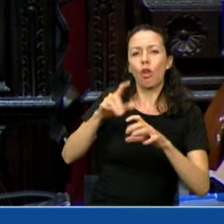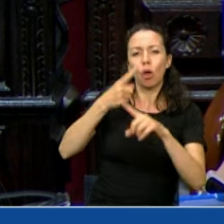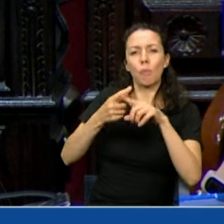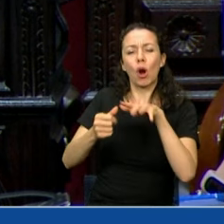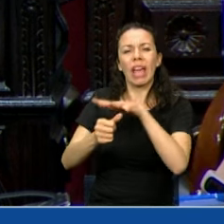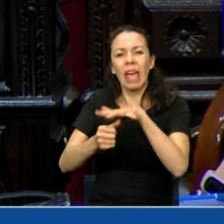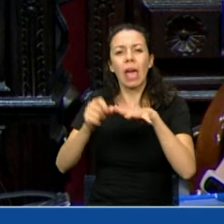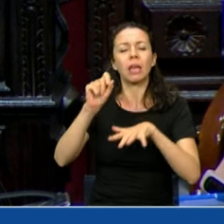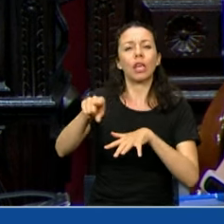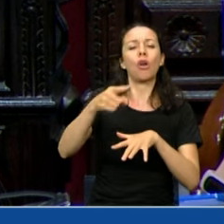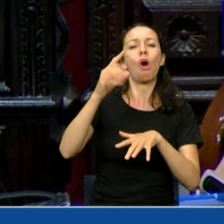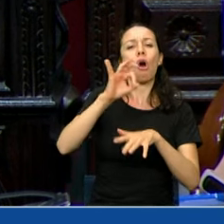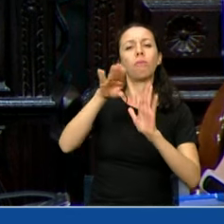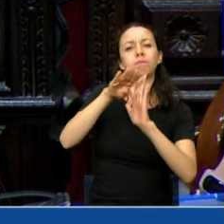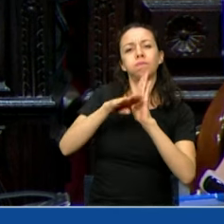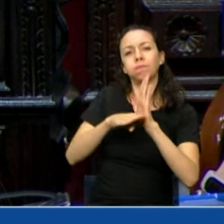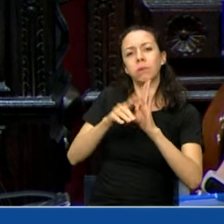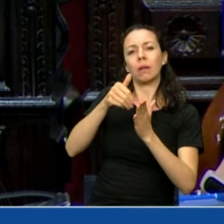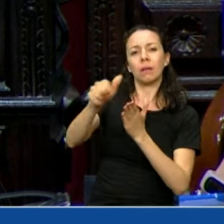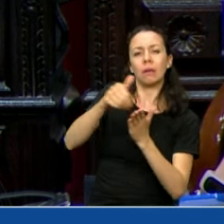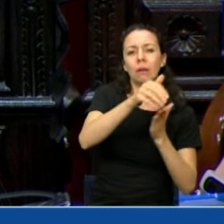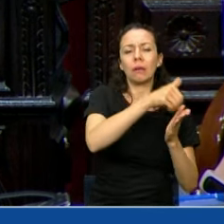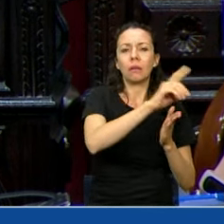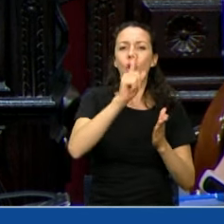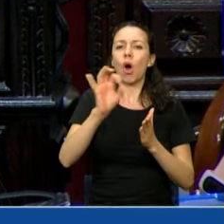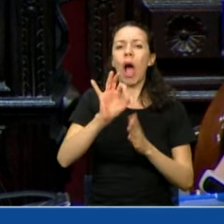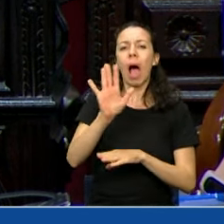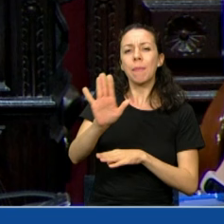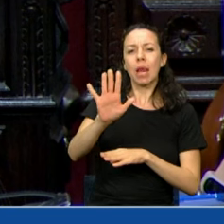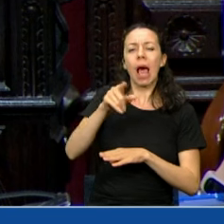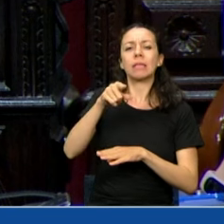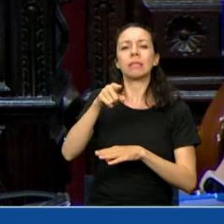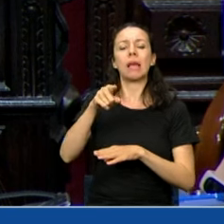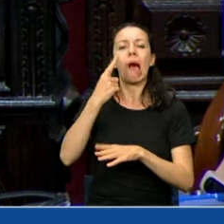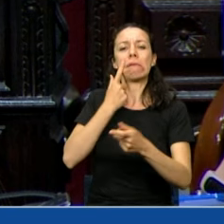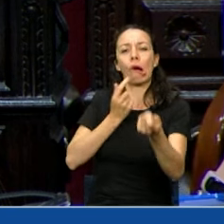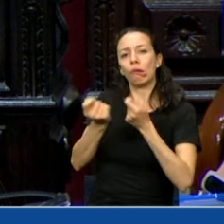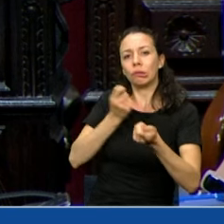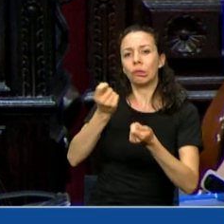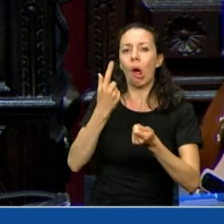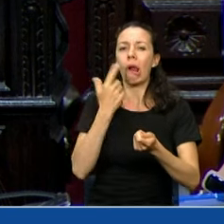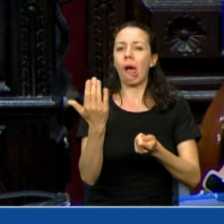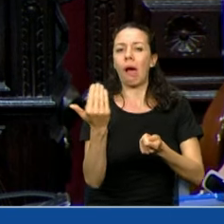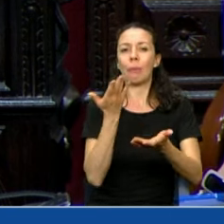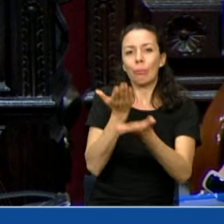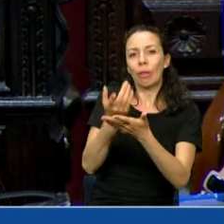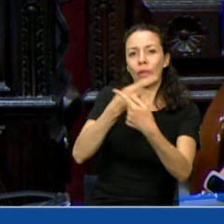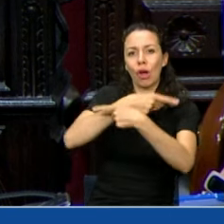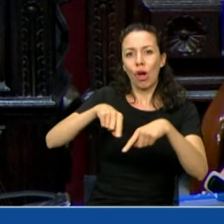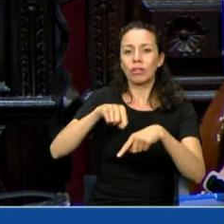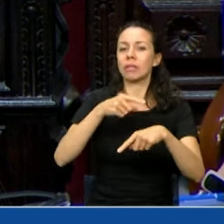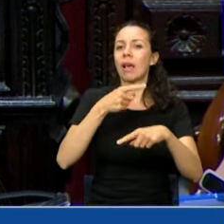sexistas o que impliquen situaciones de acoso amenaza extorsión o control o control virtual o acciones que